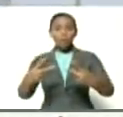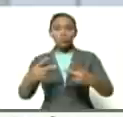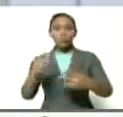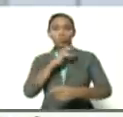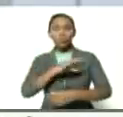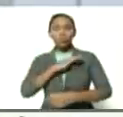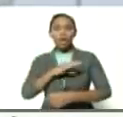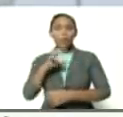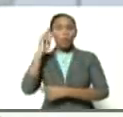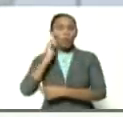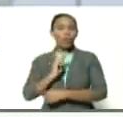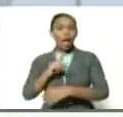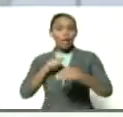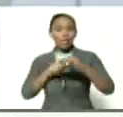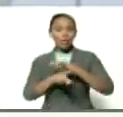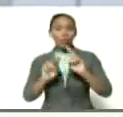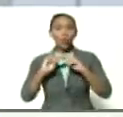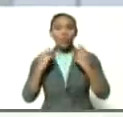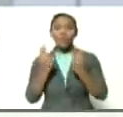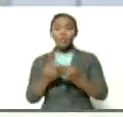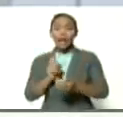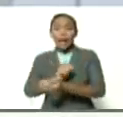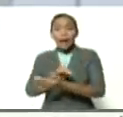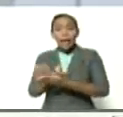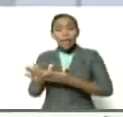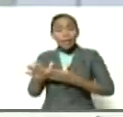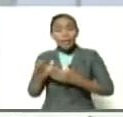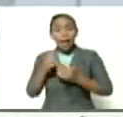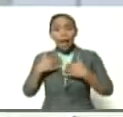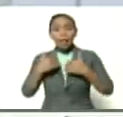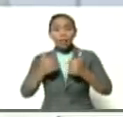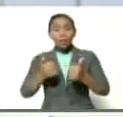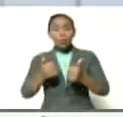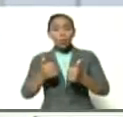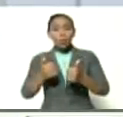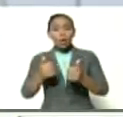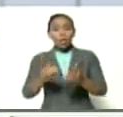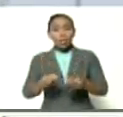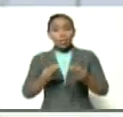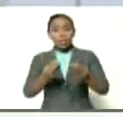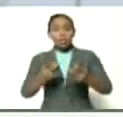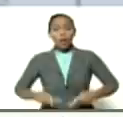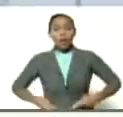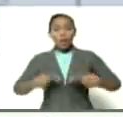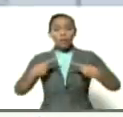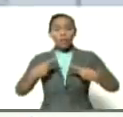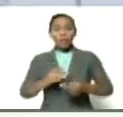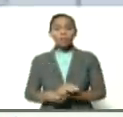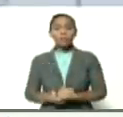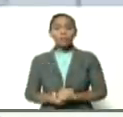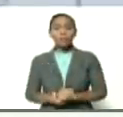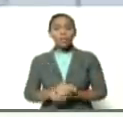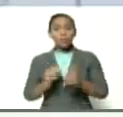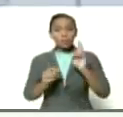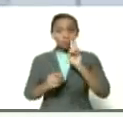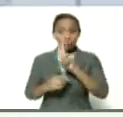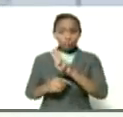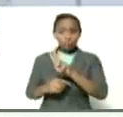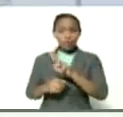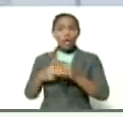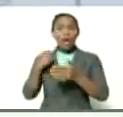de acceso universal y gratuito a la salud, a la garantía de la vida. Lo hemos visto en el